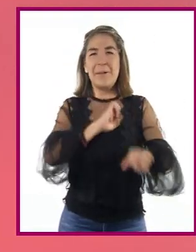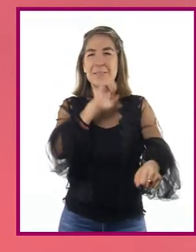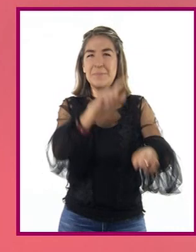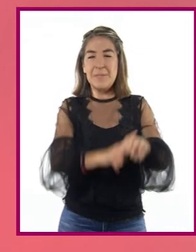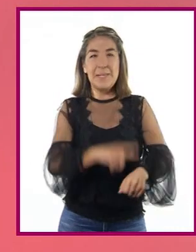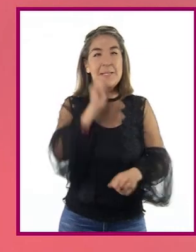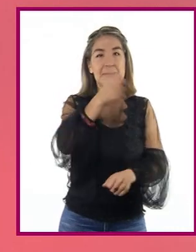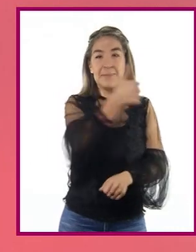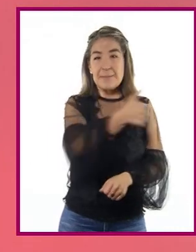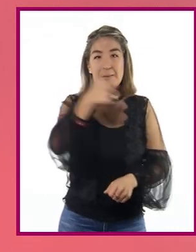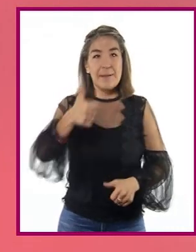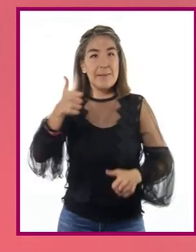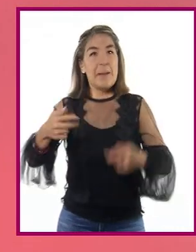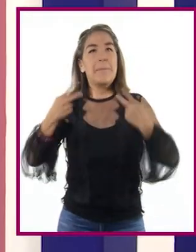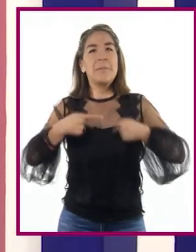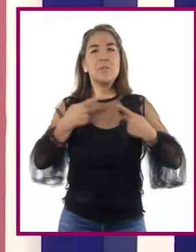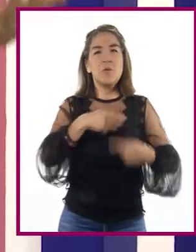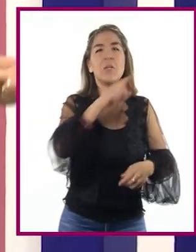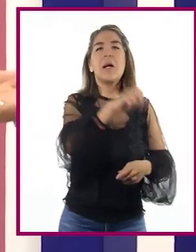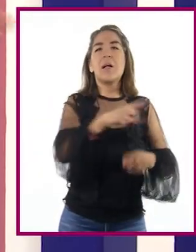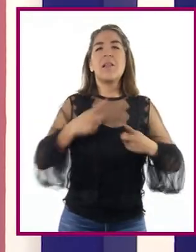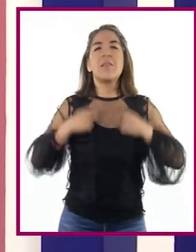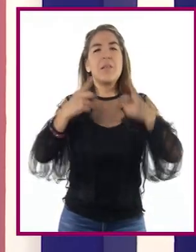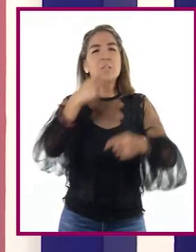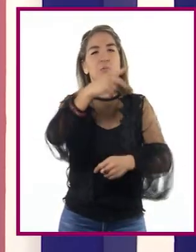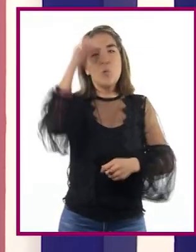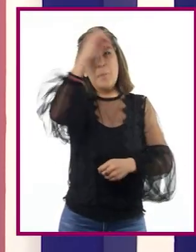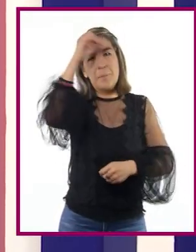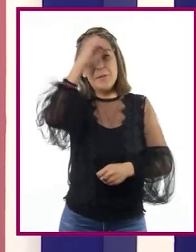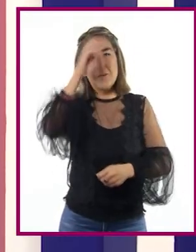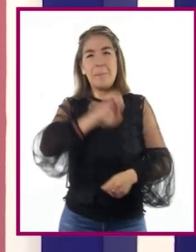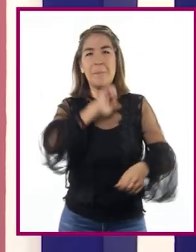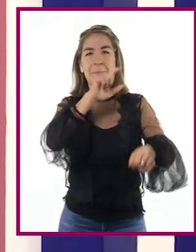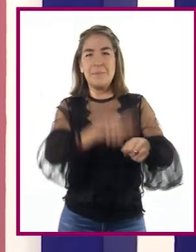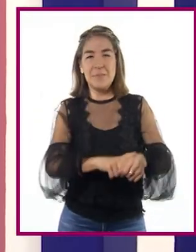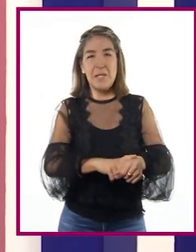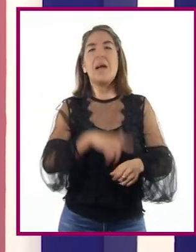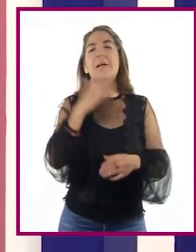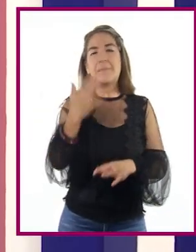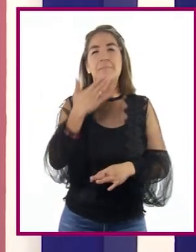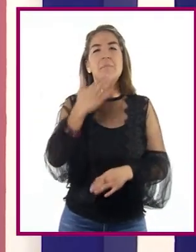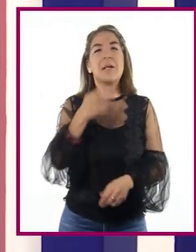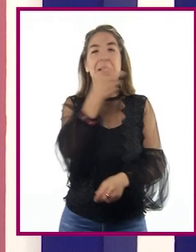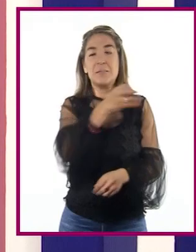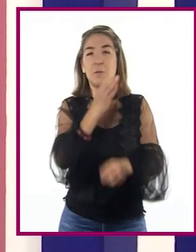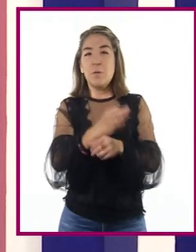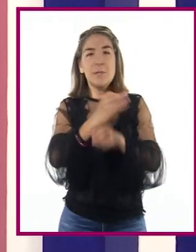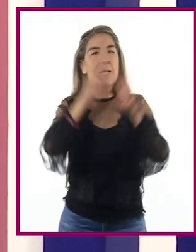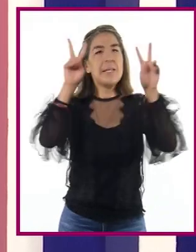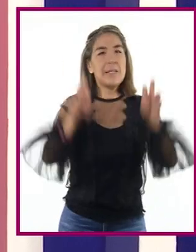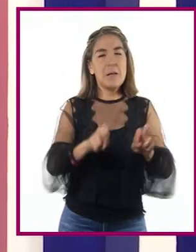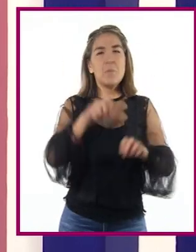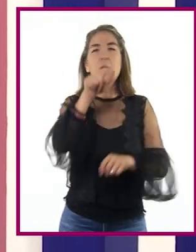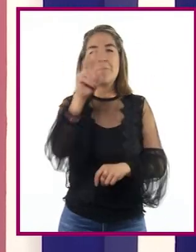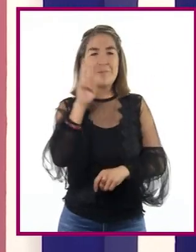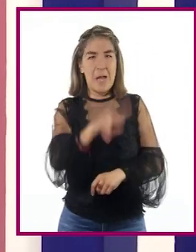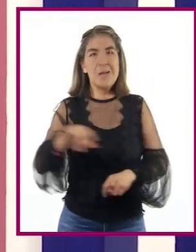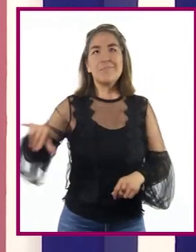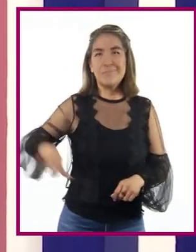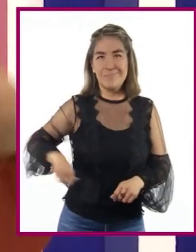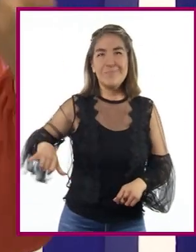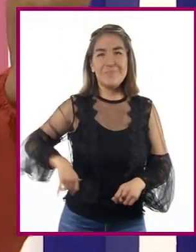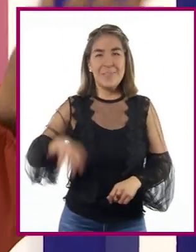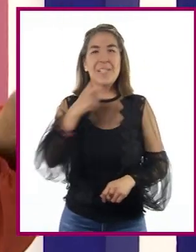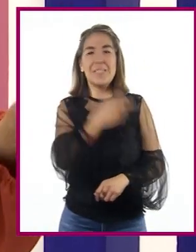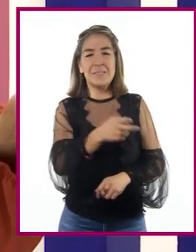uno presenta su punto de vista. Ahora bien, es posible que alguno de esos temas les haya parecido